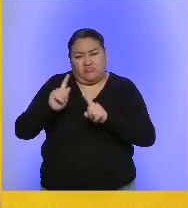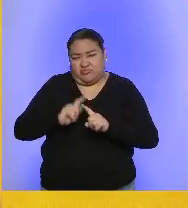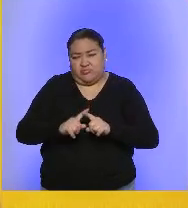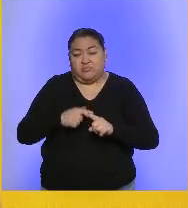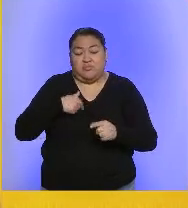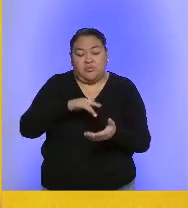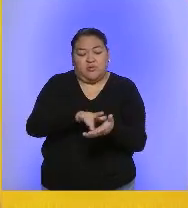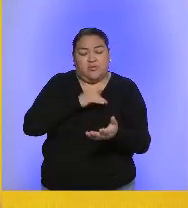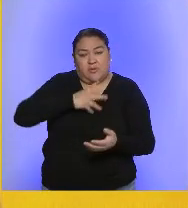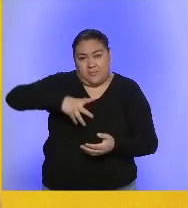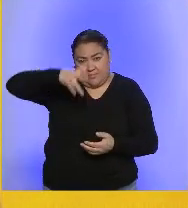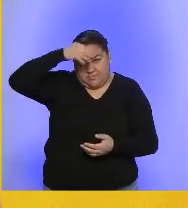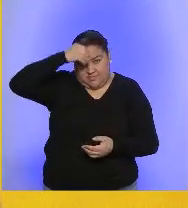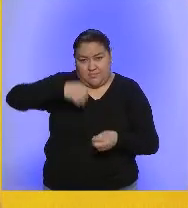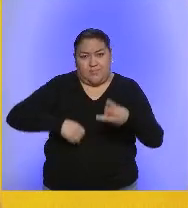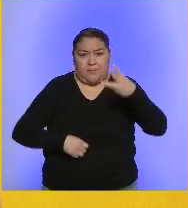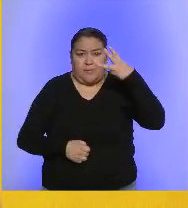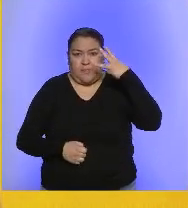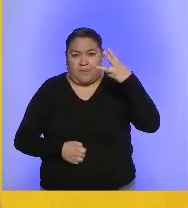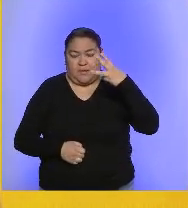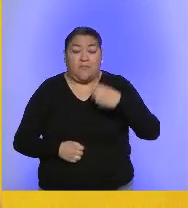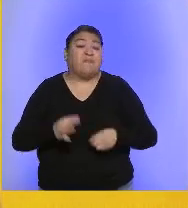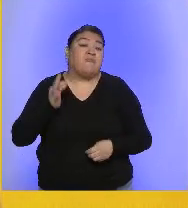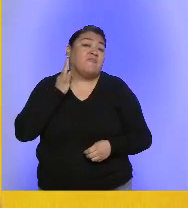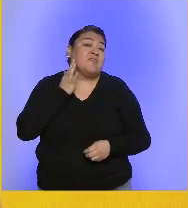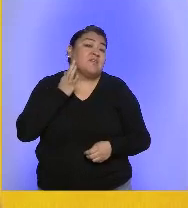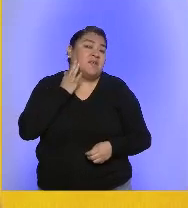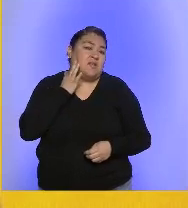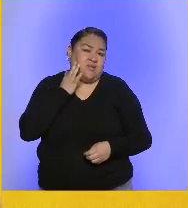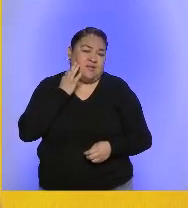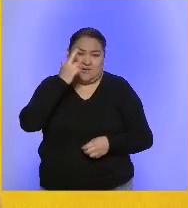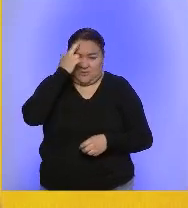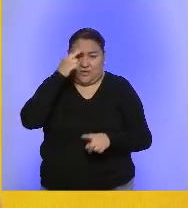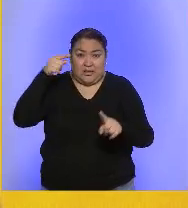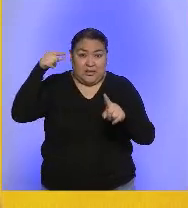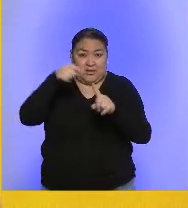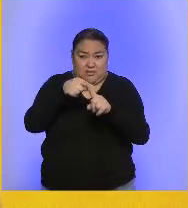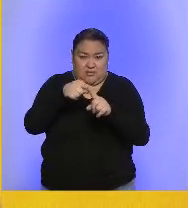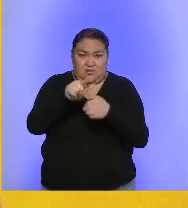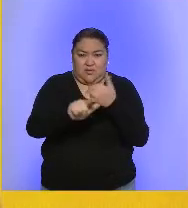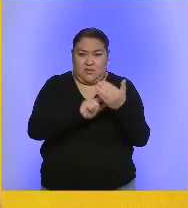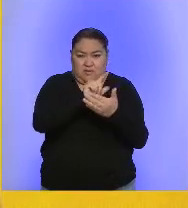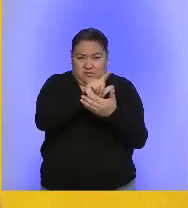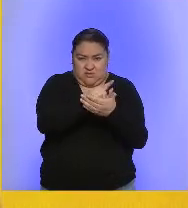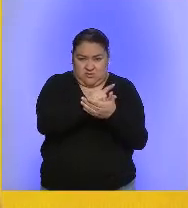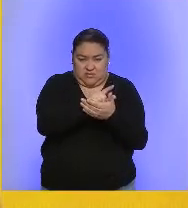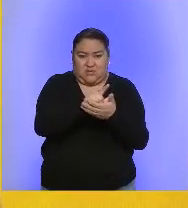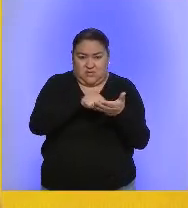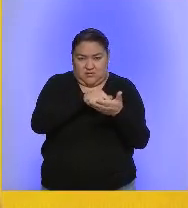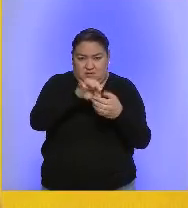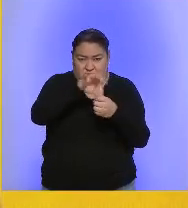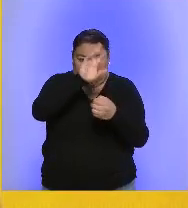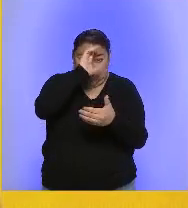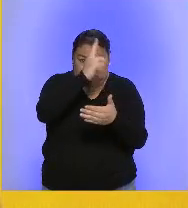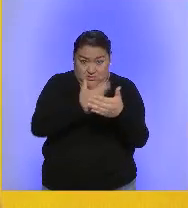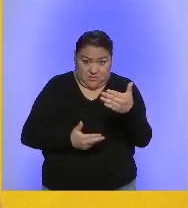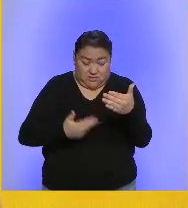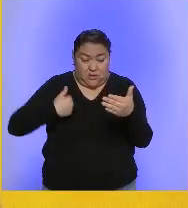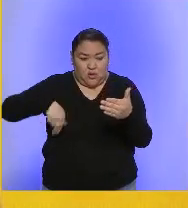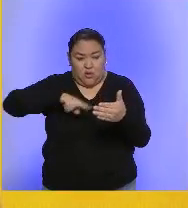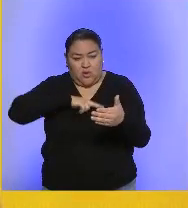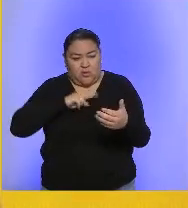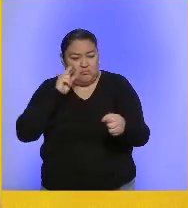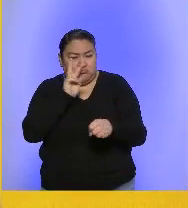la Fiscalía Especializada en Delitos Electorales de Tamaulipas, pero que sin duda alguna se extrapola a todas las entidades